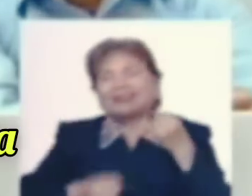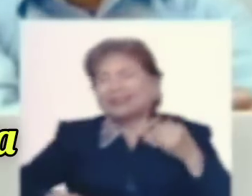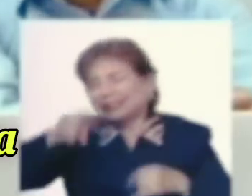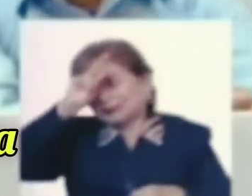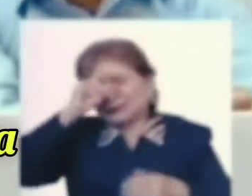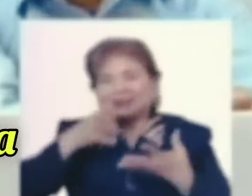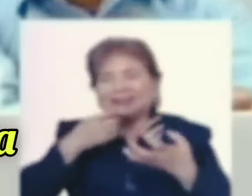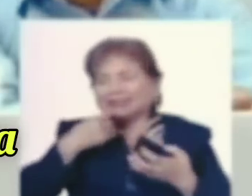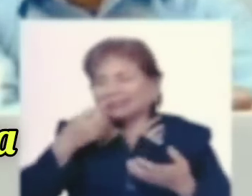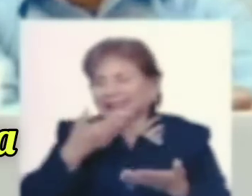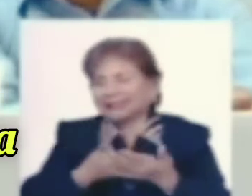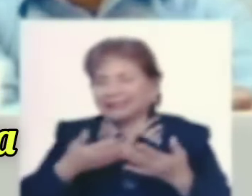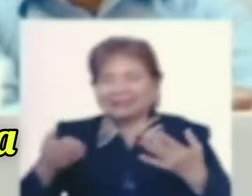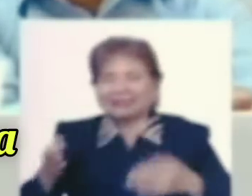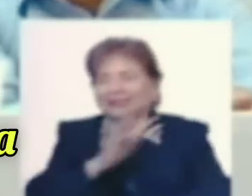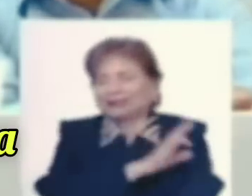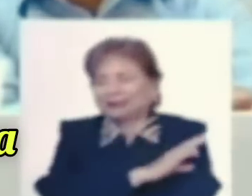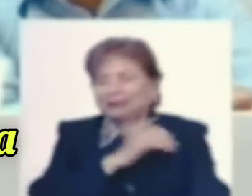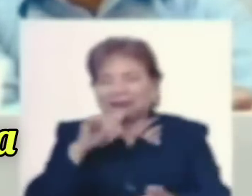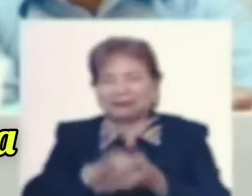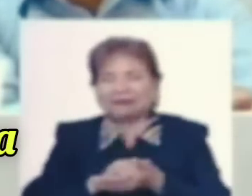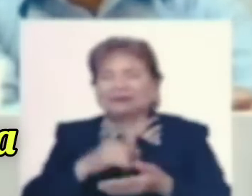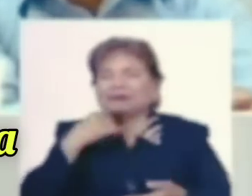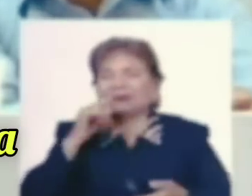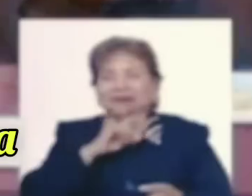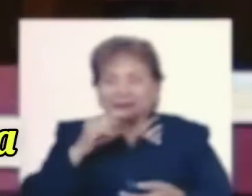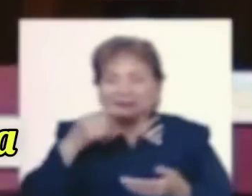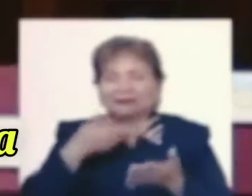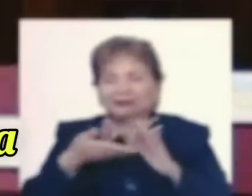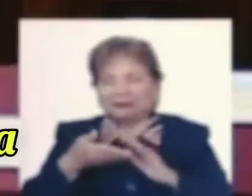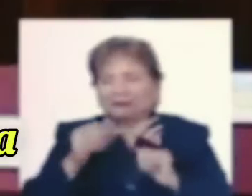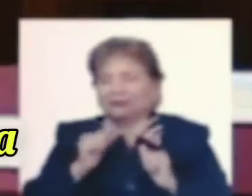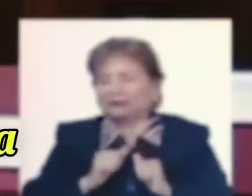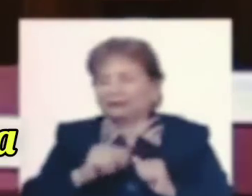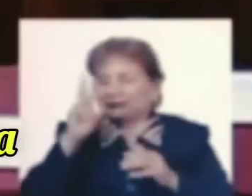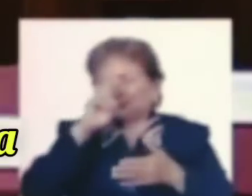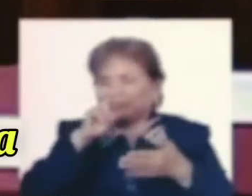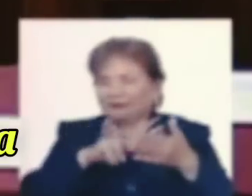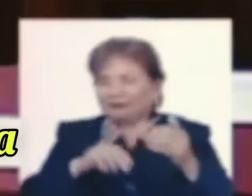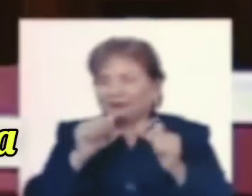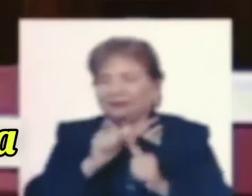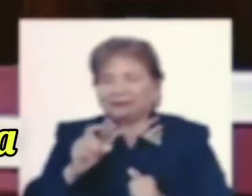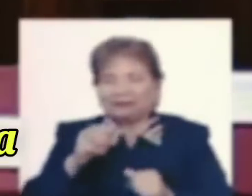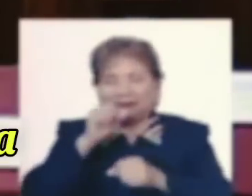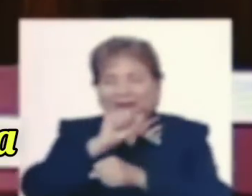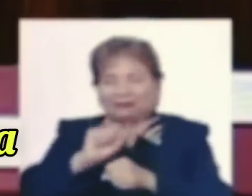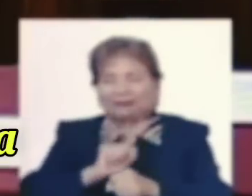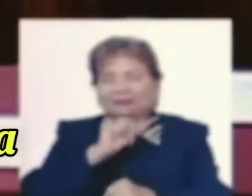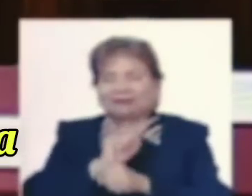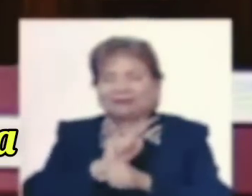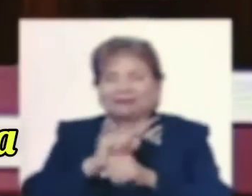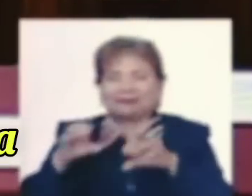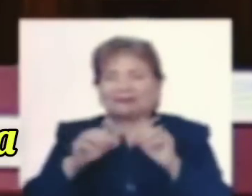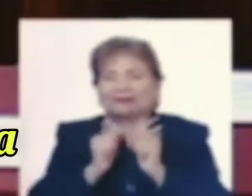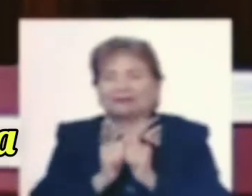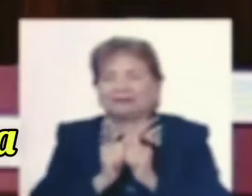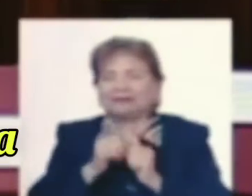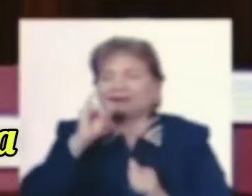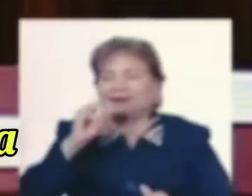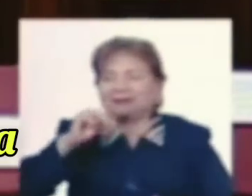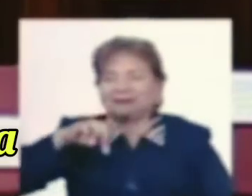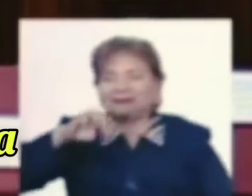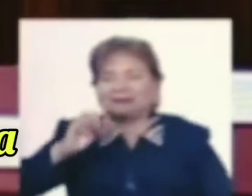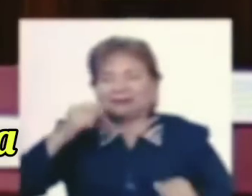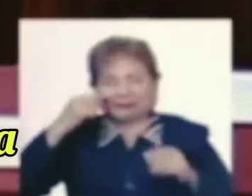Perú. ¿Quiere saber eso, señor abogado? Señor abogado, en estos momentos va a tomar lectura de la notificación hecho a INPE para